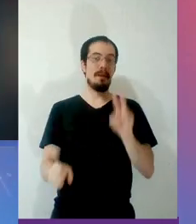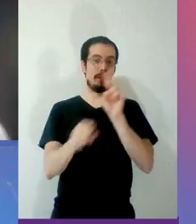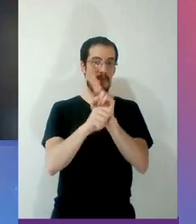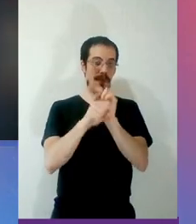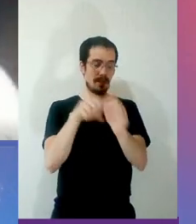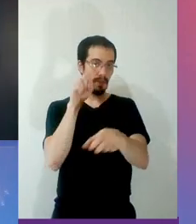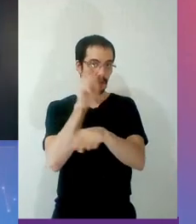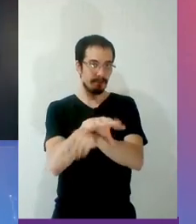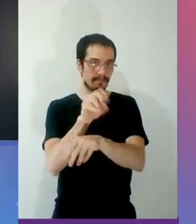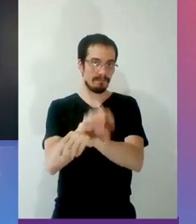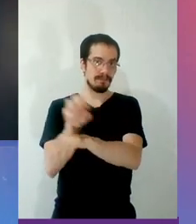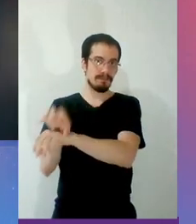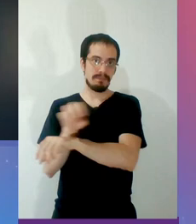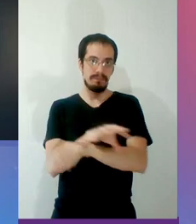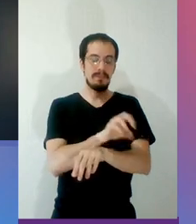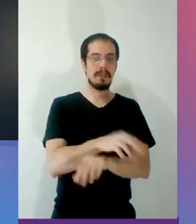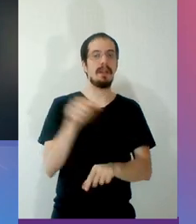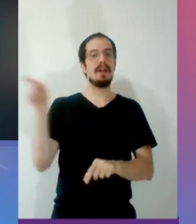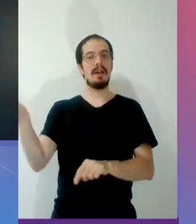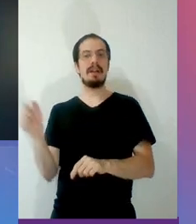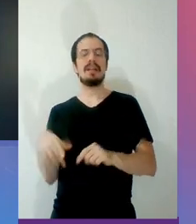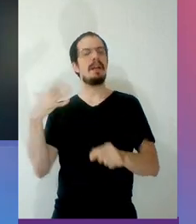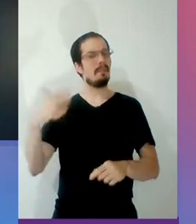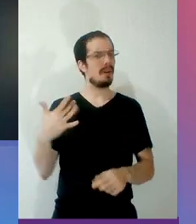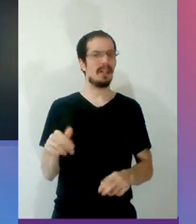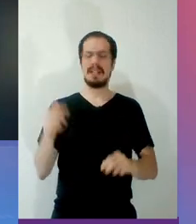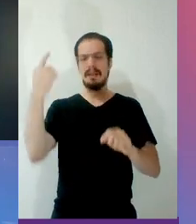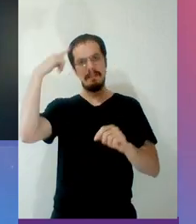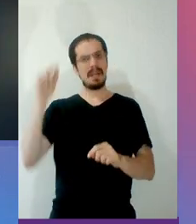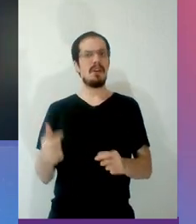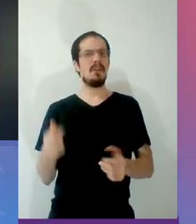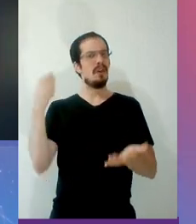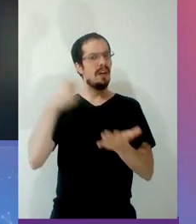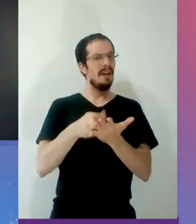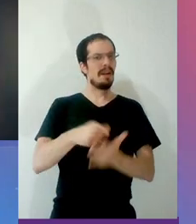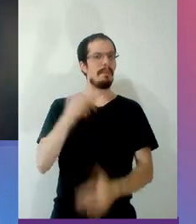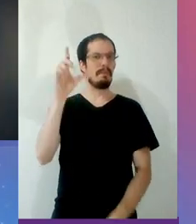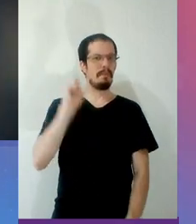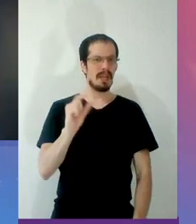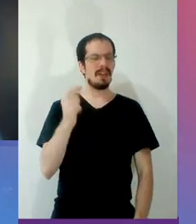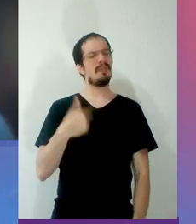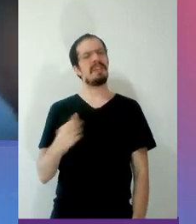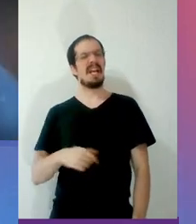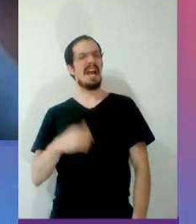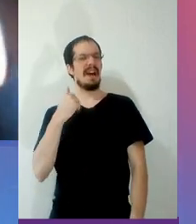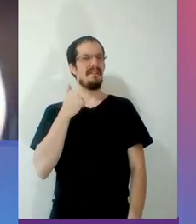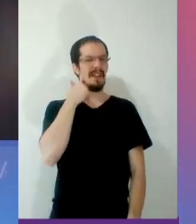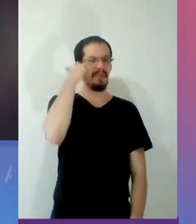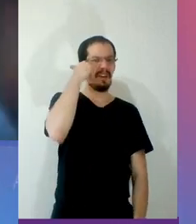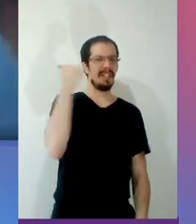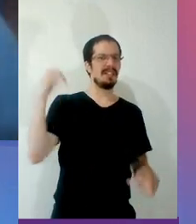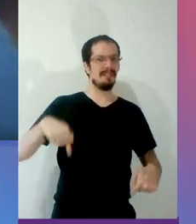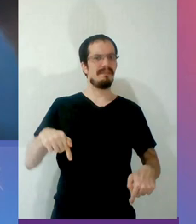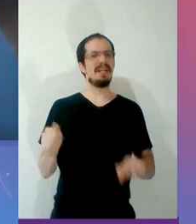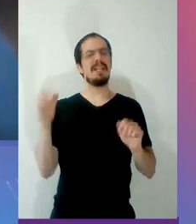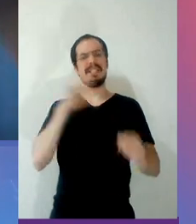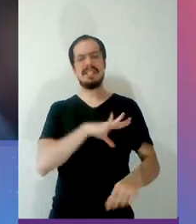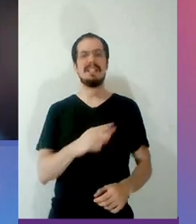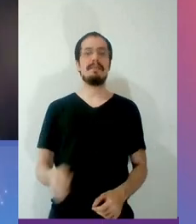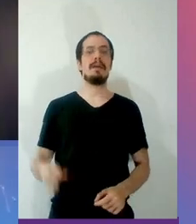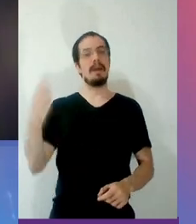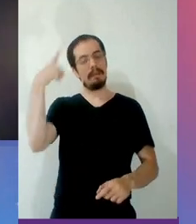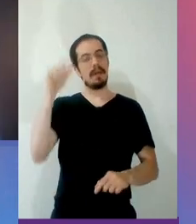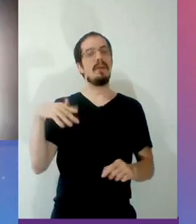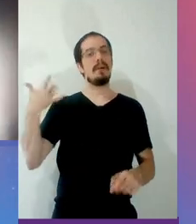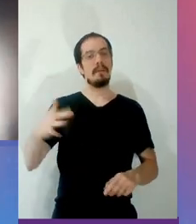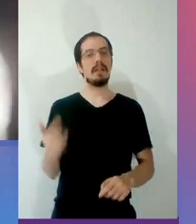su trabajo es tan importante, fundamental, ¿ya? Entonces, el fondo de partida ahí ya es como, siempre claro, los niños son primeros, pero en realidad